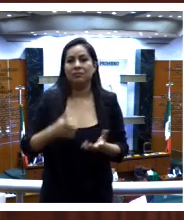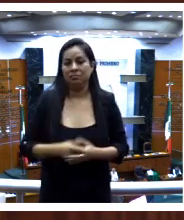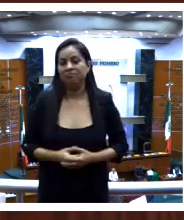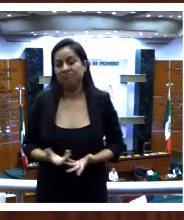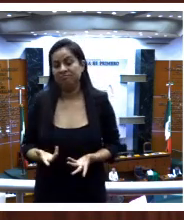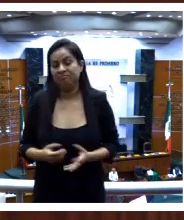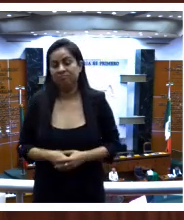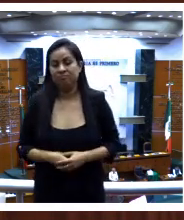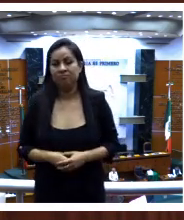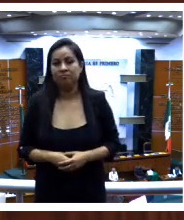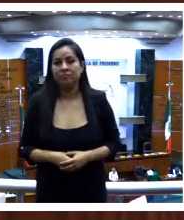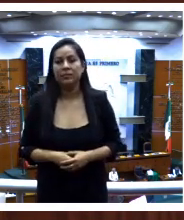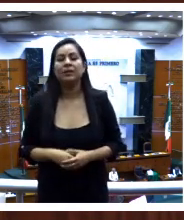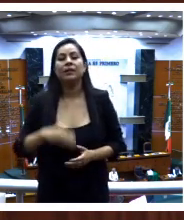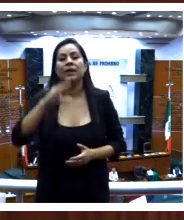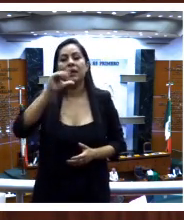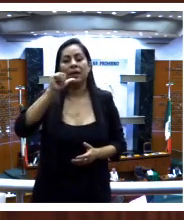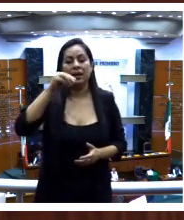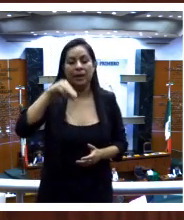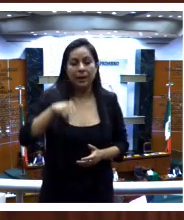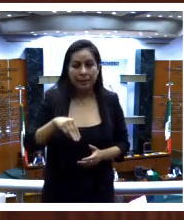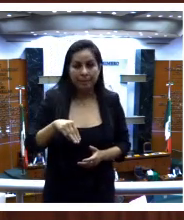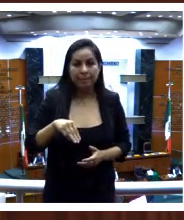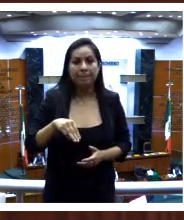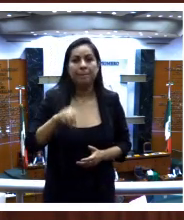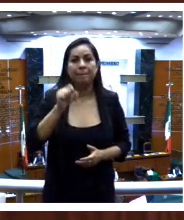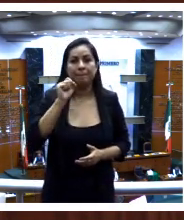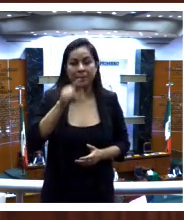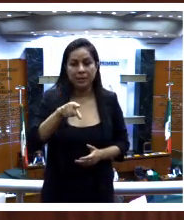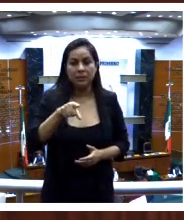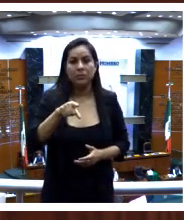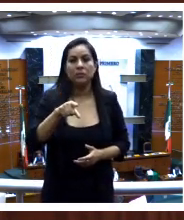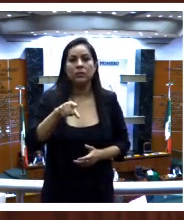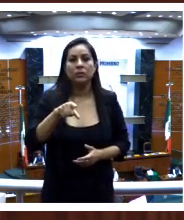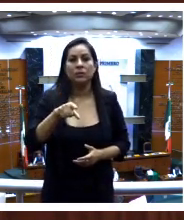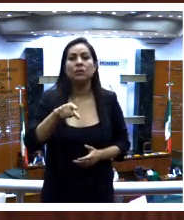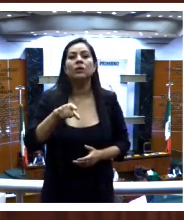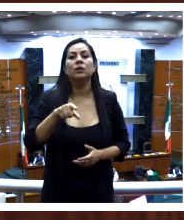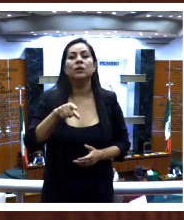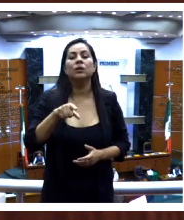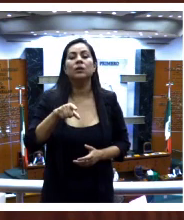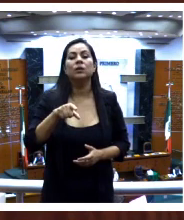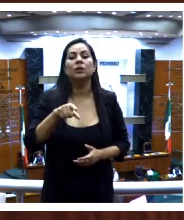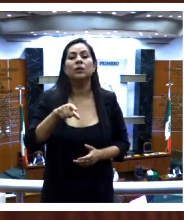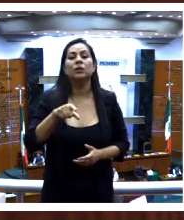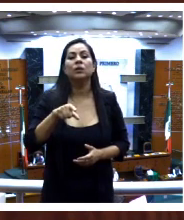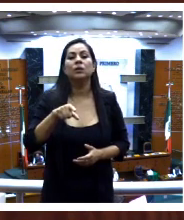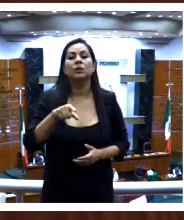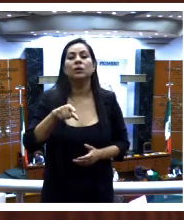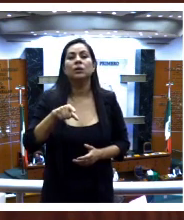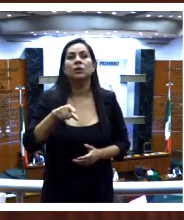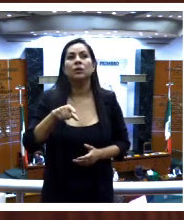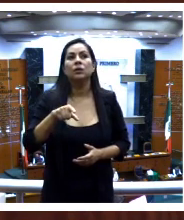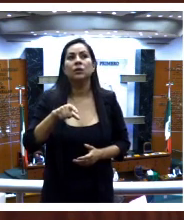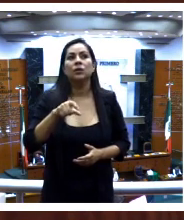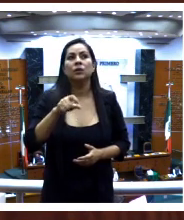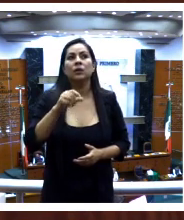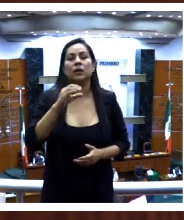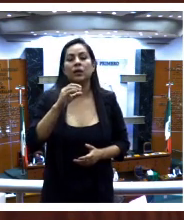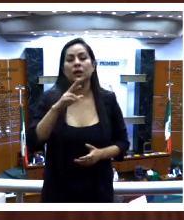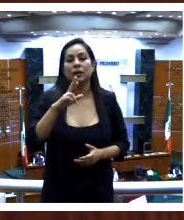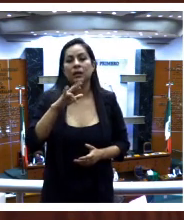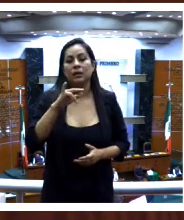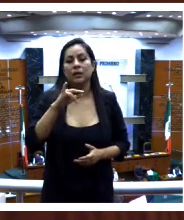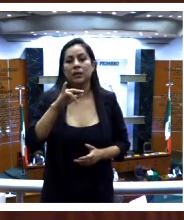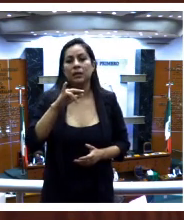USAER, centros de atención múltiple, CAMP, y centros de recursos